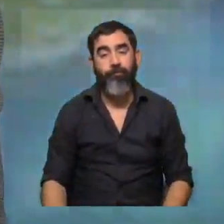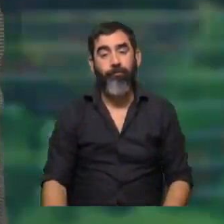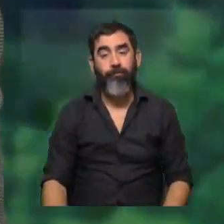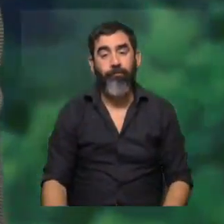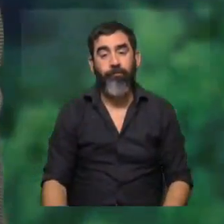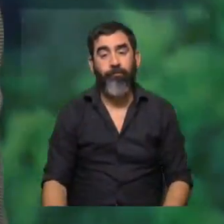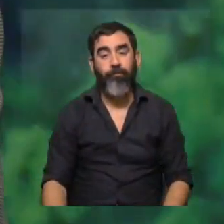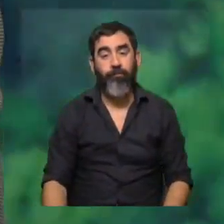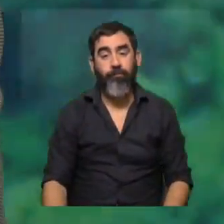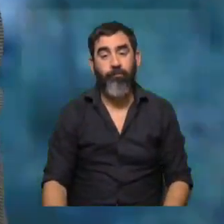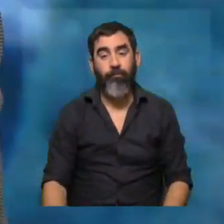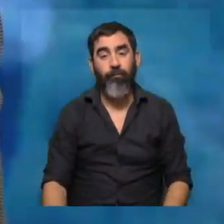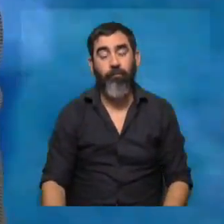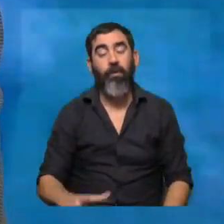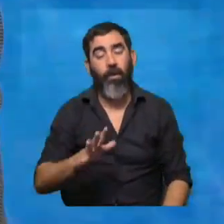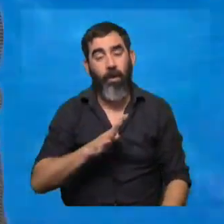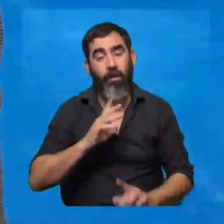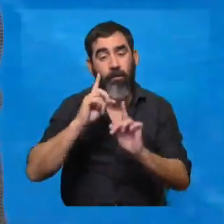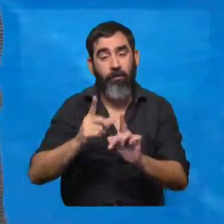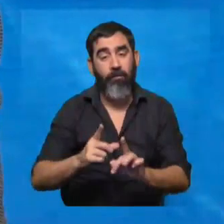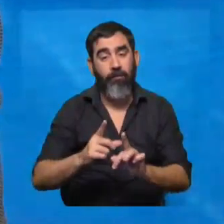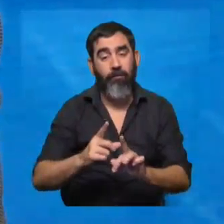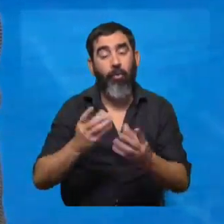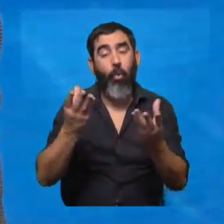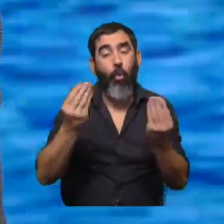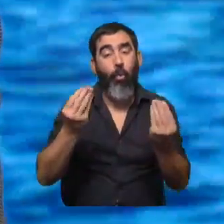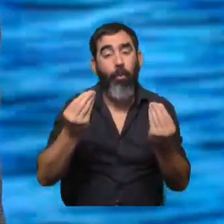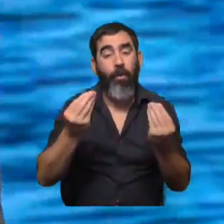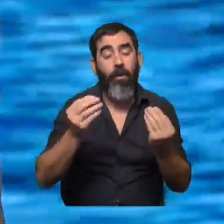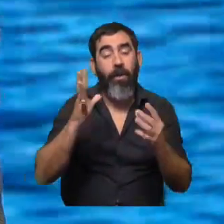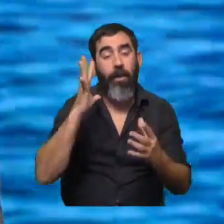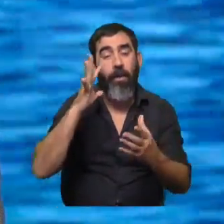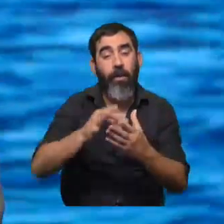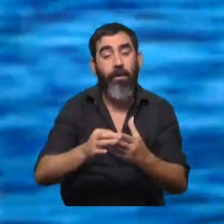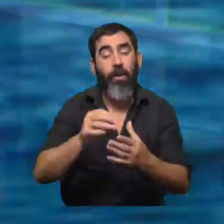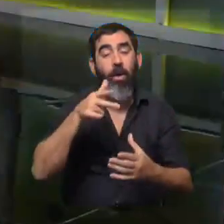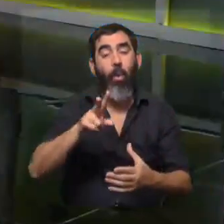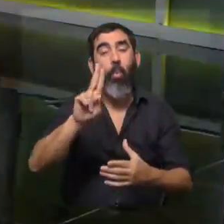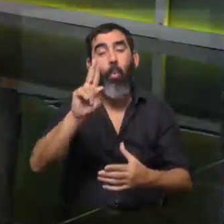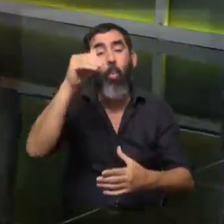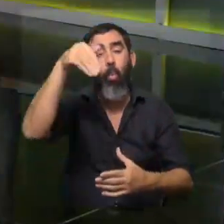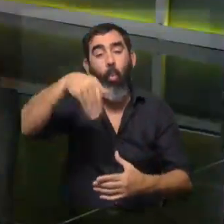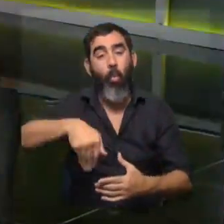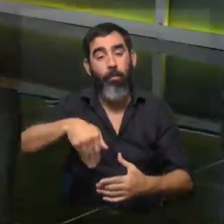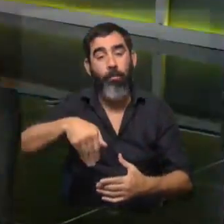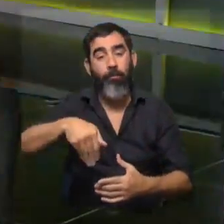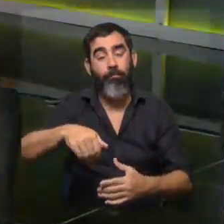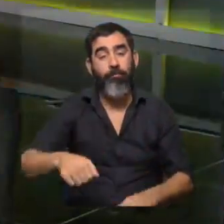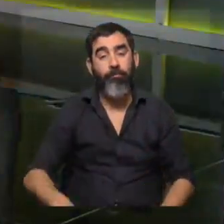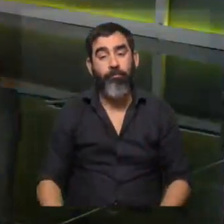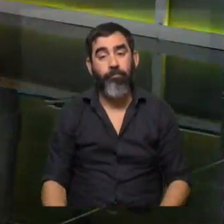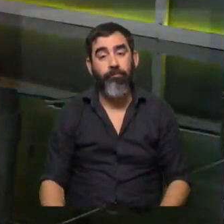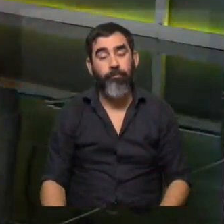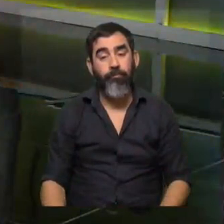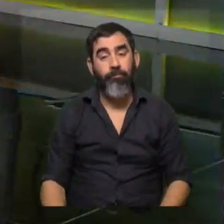semanas. Tenemos los humedales e islas del que es, podríamos decir, las